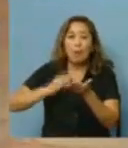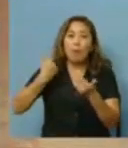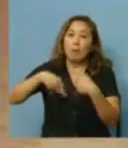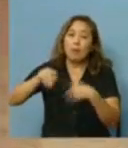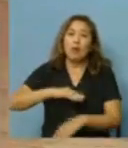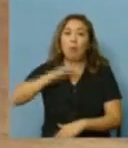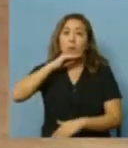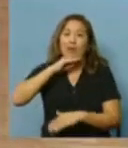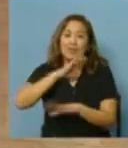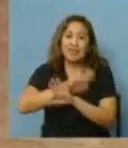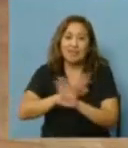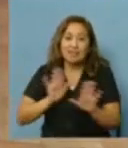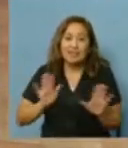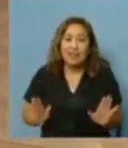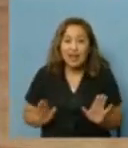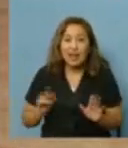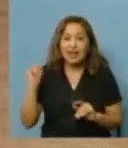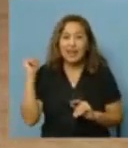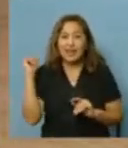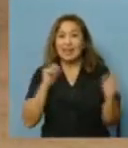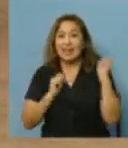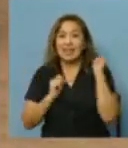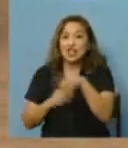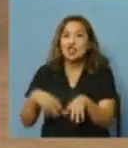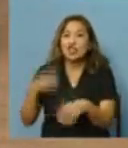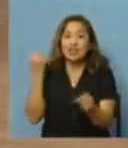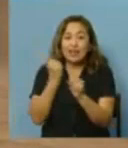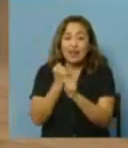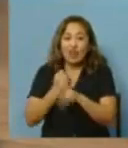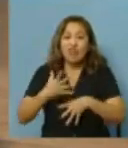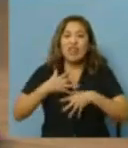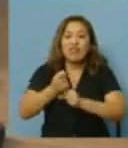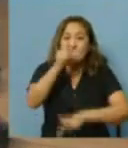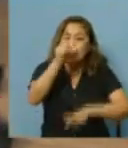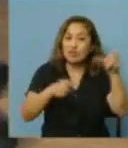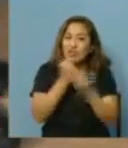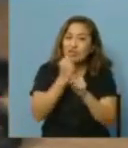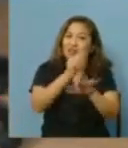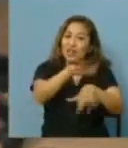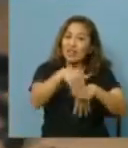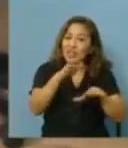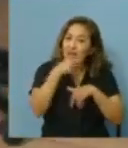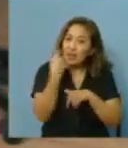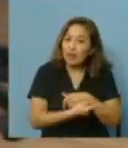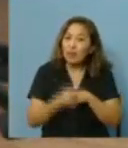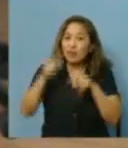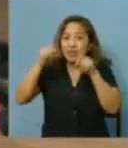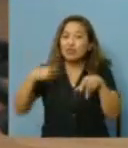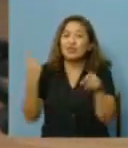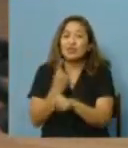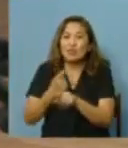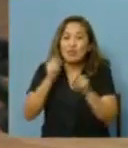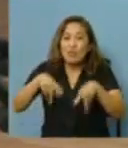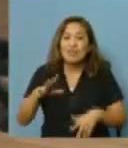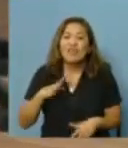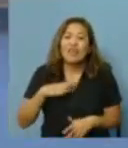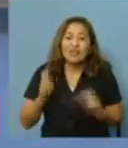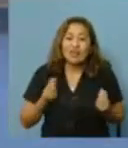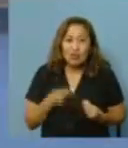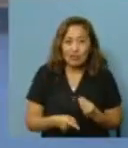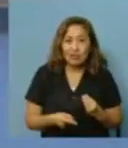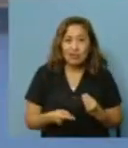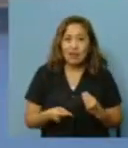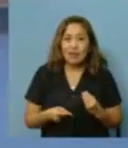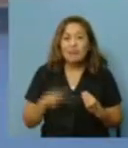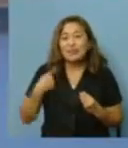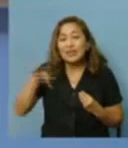a lo que nosotros estamos obligado a ver por el productor las necesidades que tiene y eso no está ocurriendo en el sentido de que